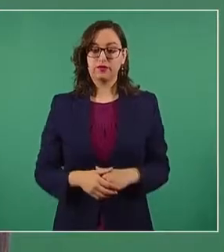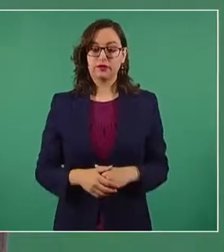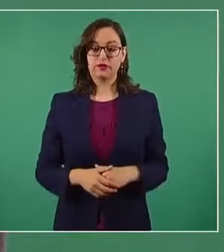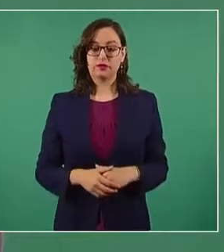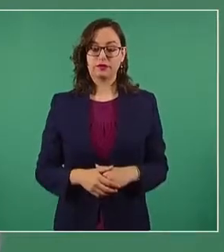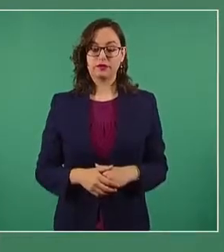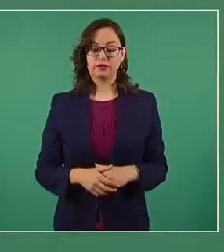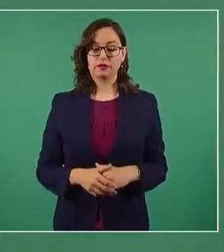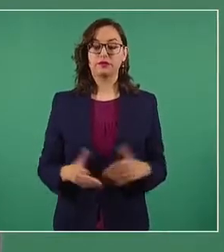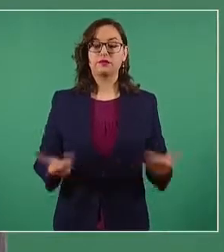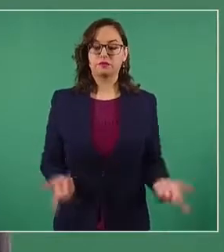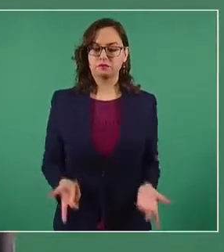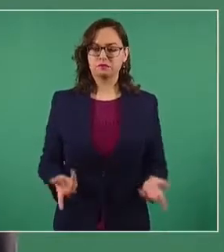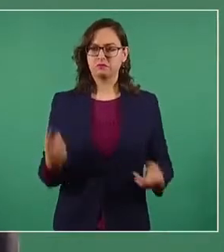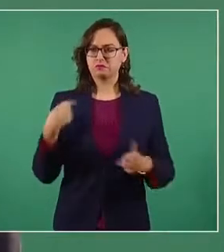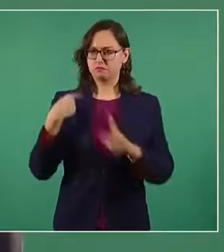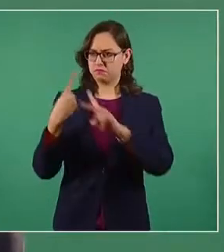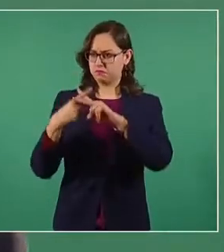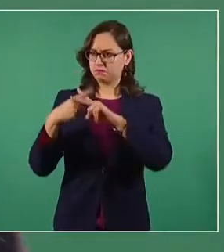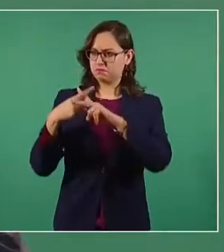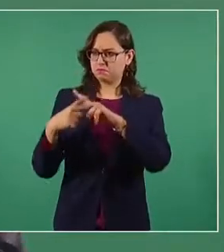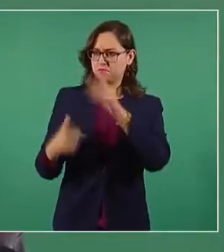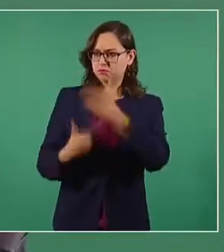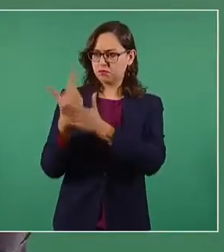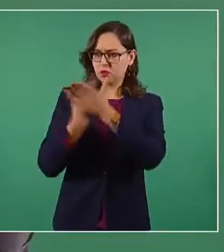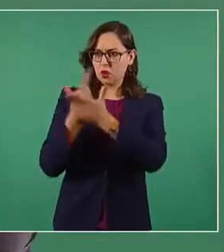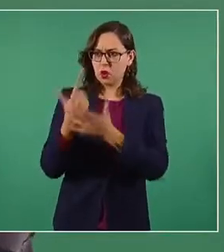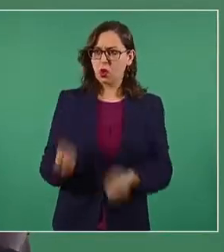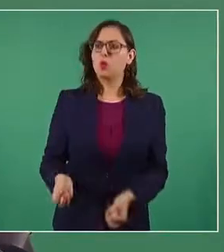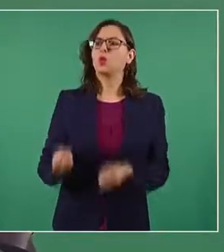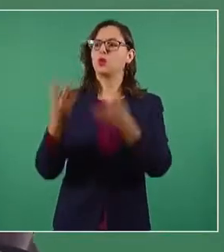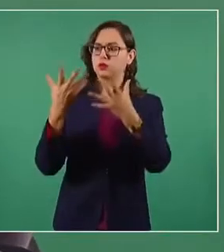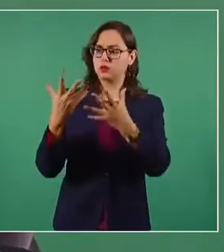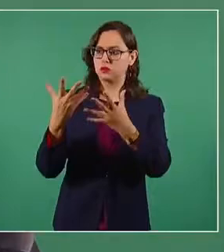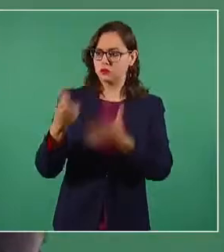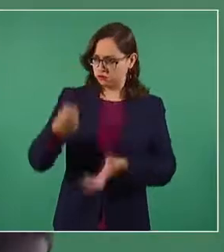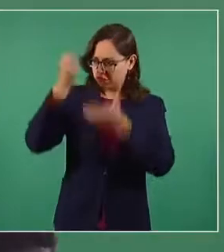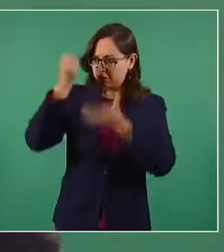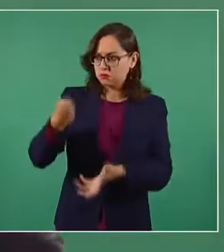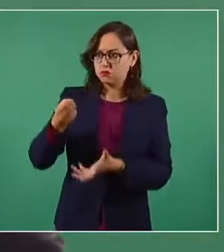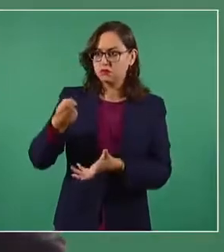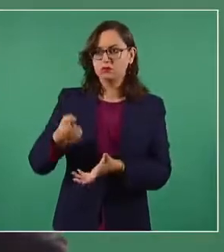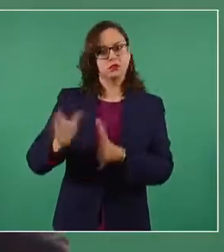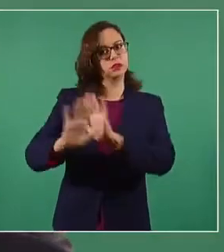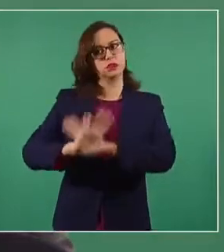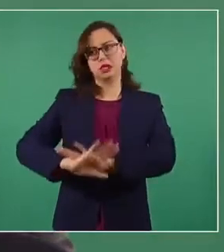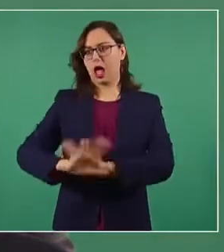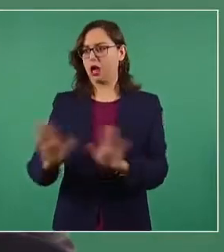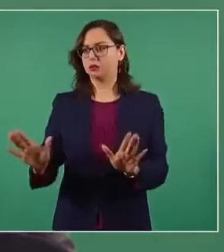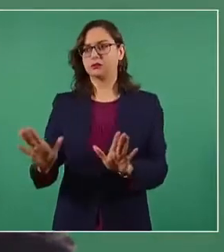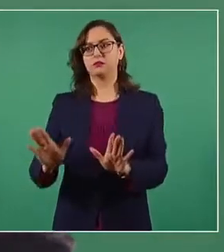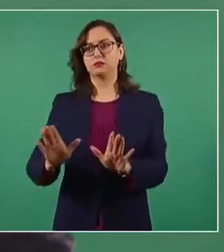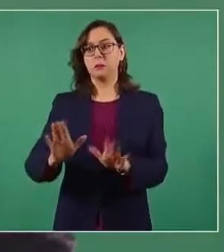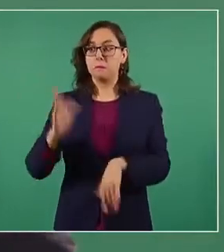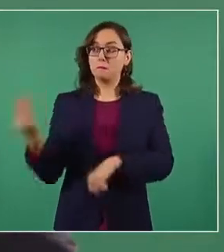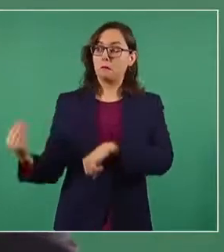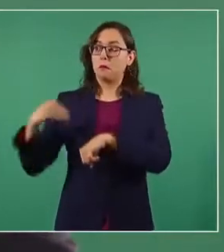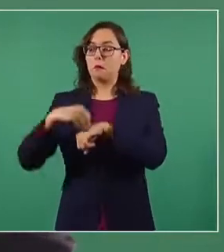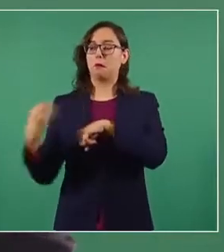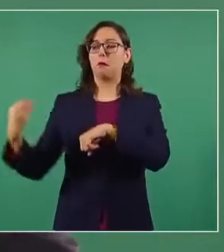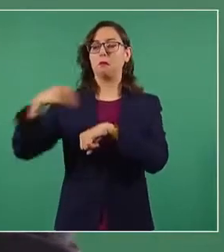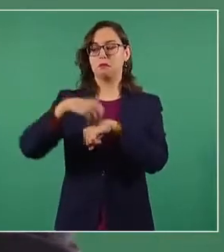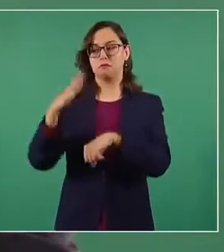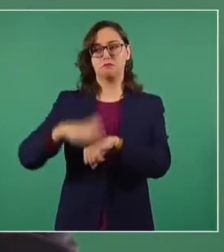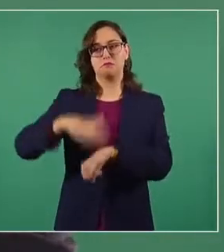Ahora se estima un presupuesto, tiene que salir. Además, en el caso del Tren Maya, están